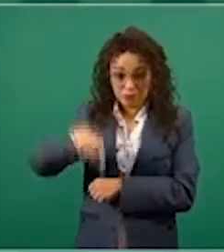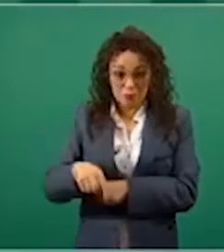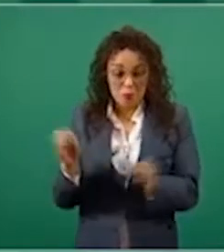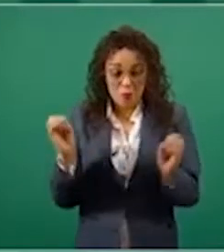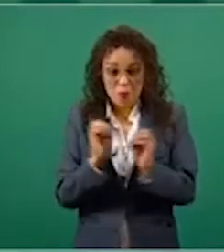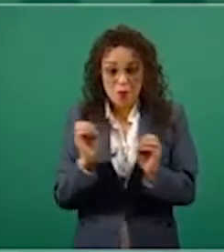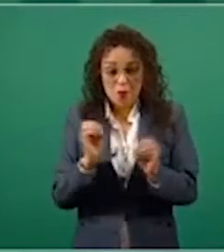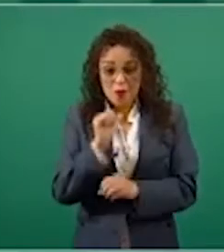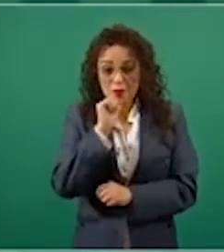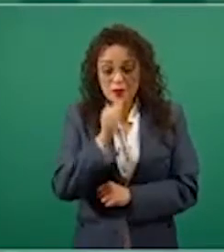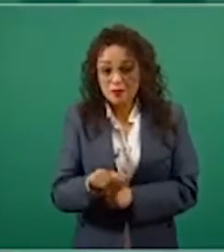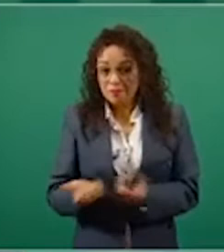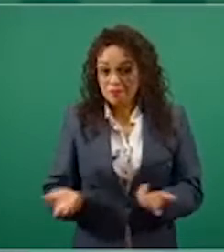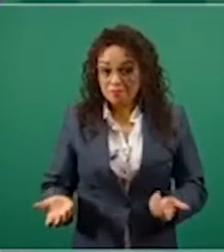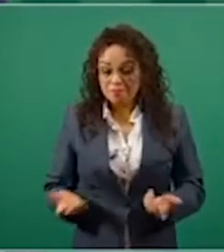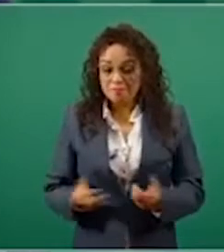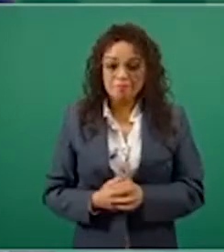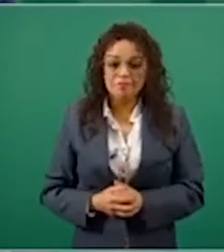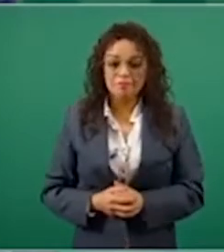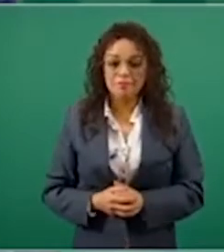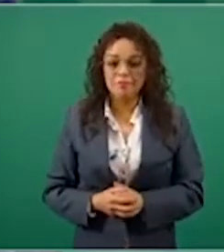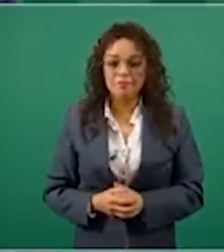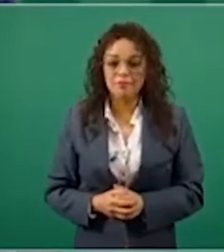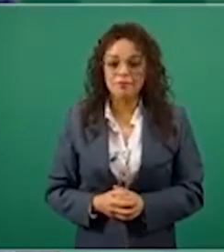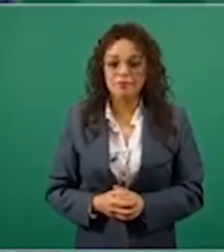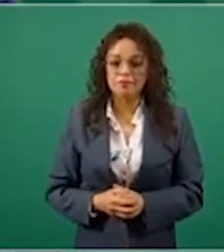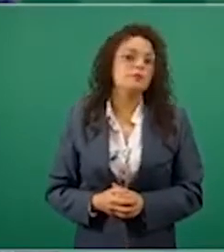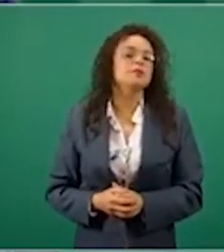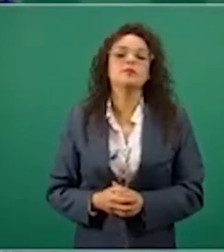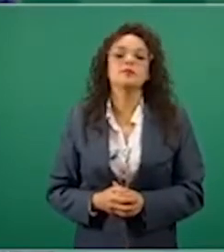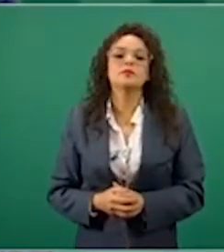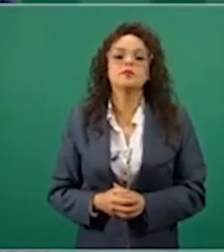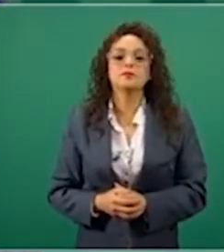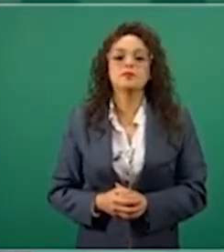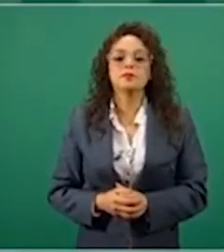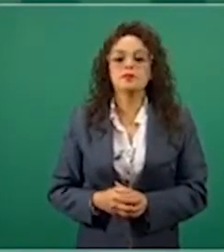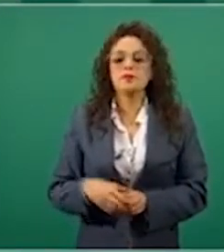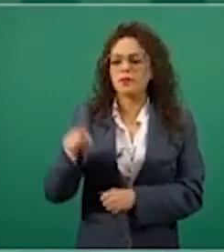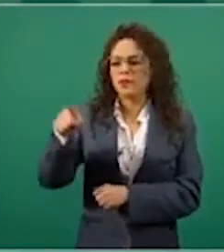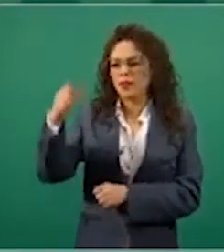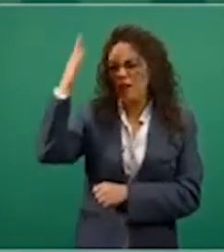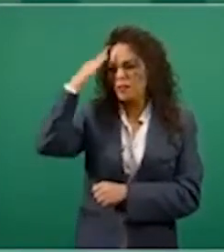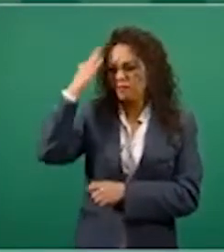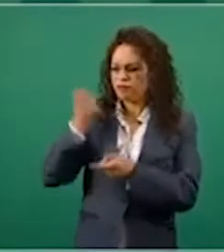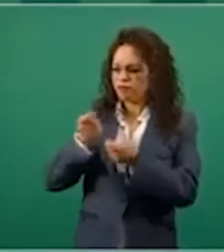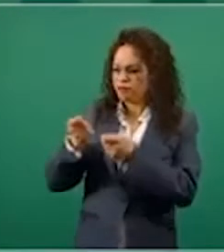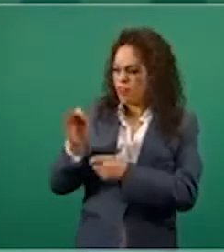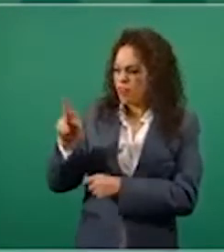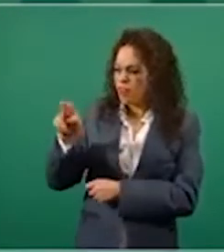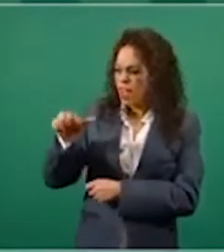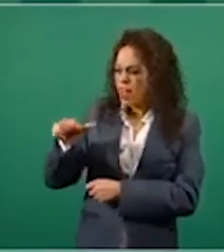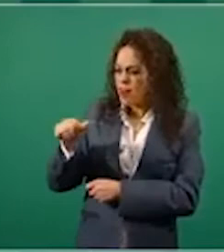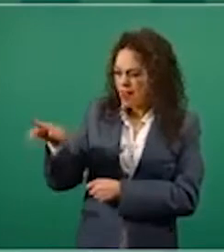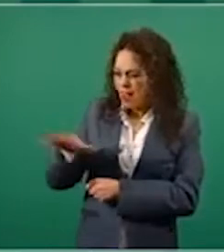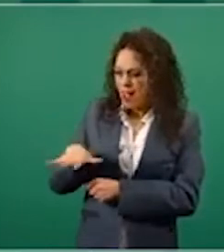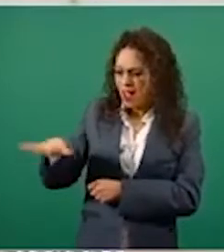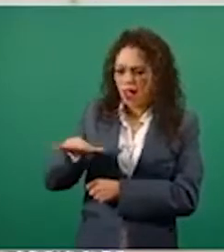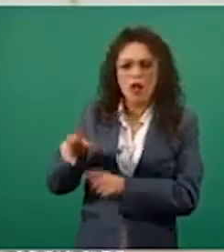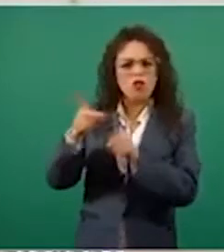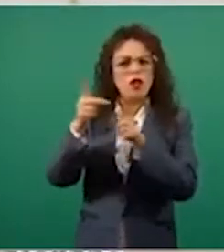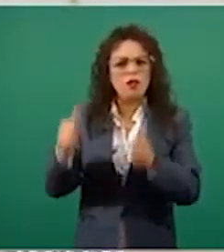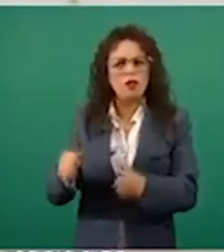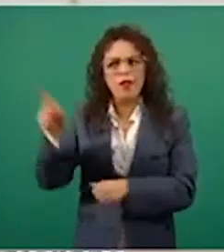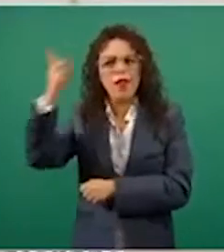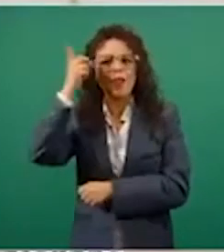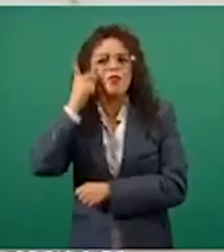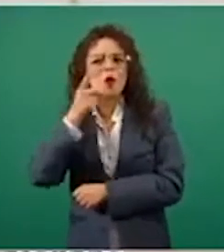Es más, los dirigentes más cercanos del Frena dormían en hoteles. Eso